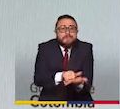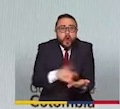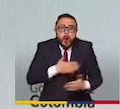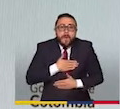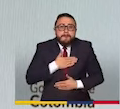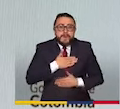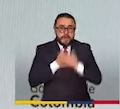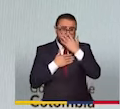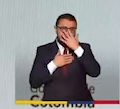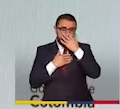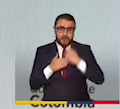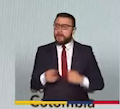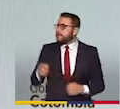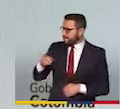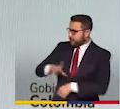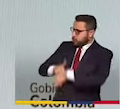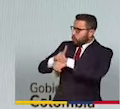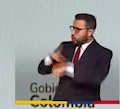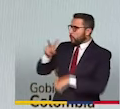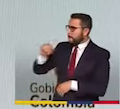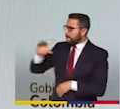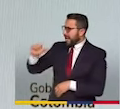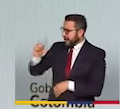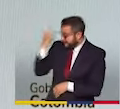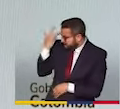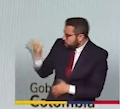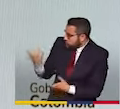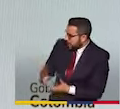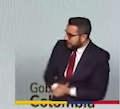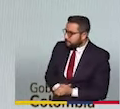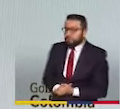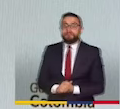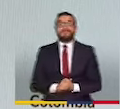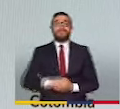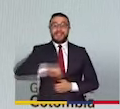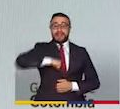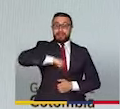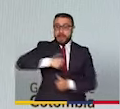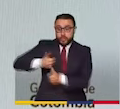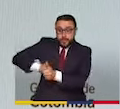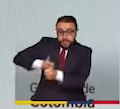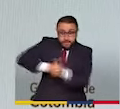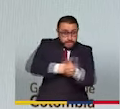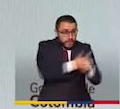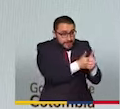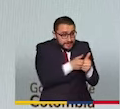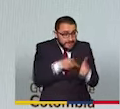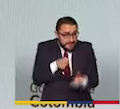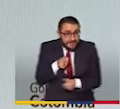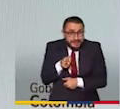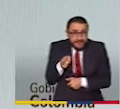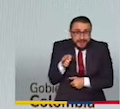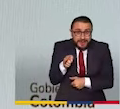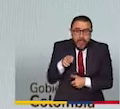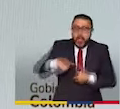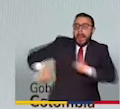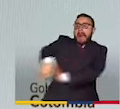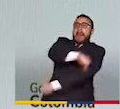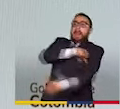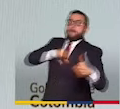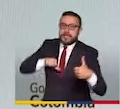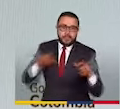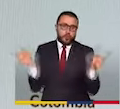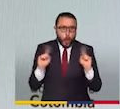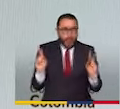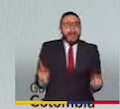qué, doctor Vaca? Porque los derechos individuales se volvieron también, no los reemplazaron, sino